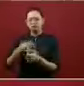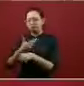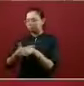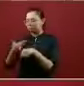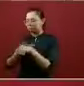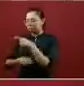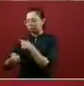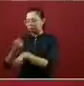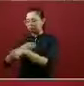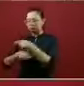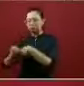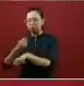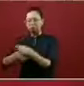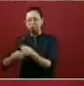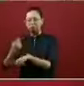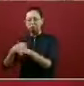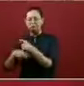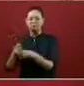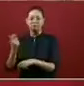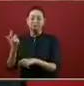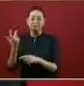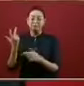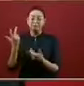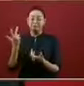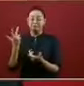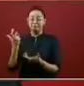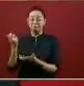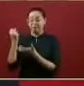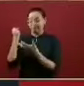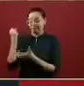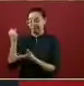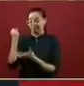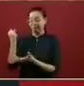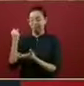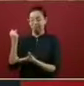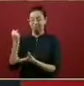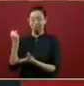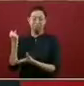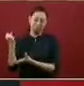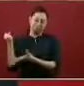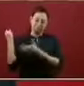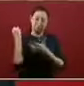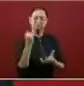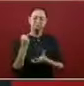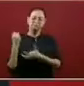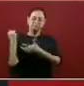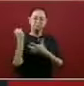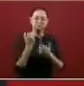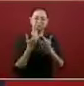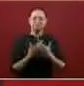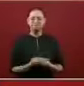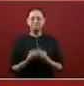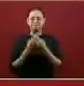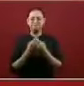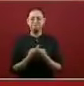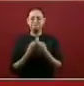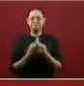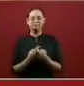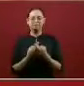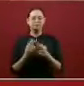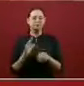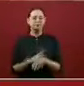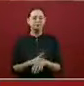gestión y obtienen muchos fondos para las universidades, pero la